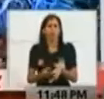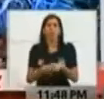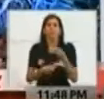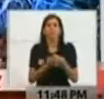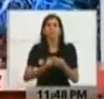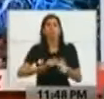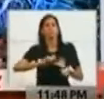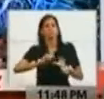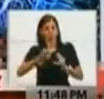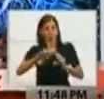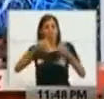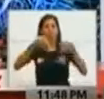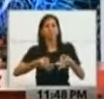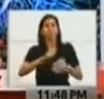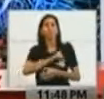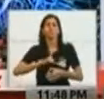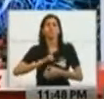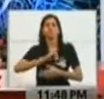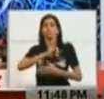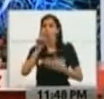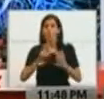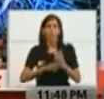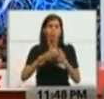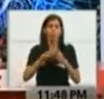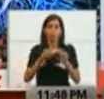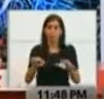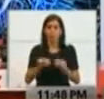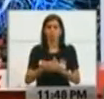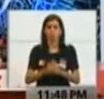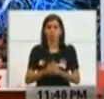privatizar todo, absolutamente todo.